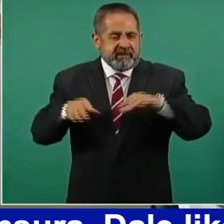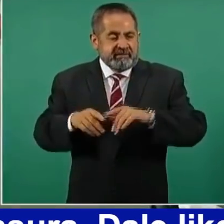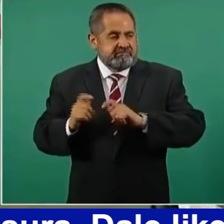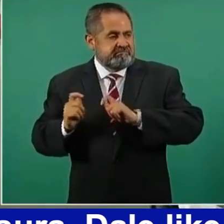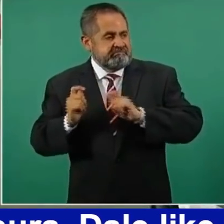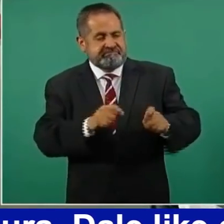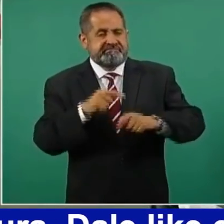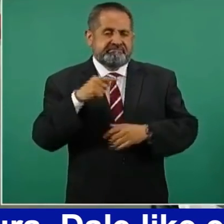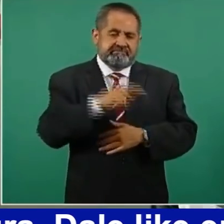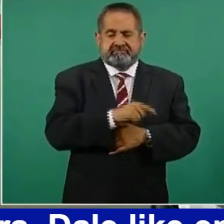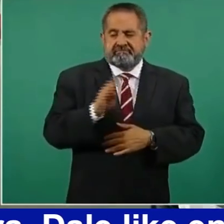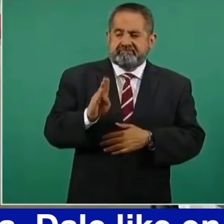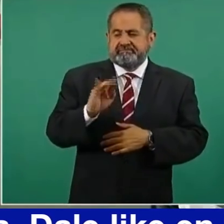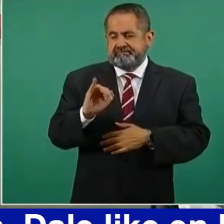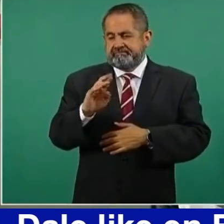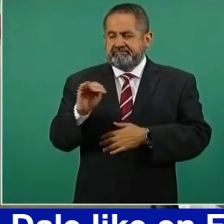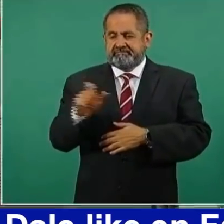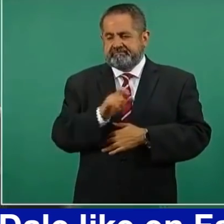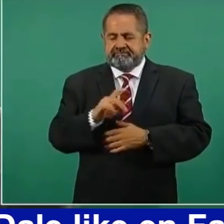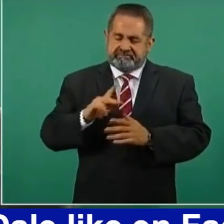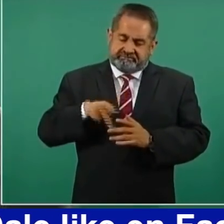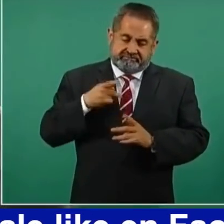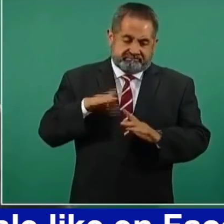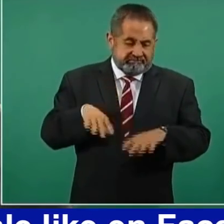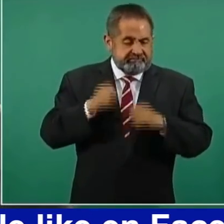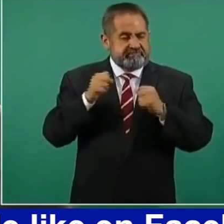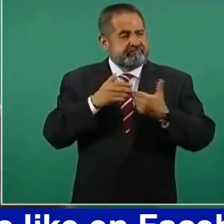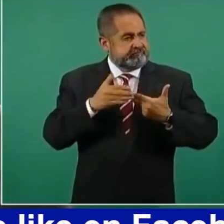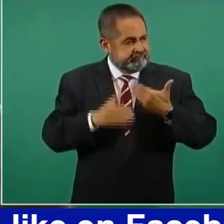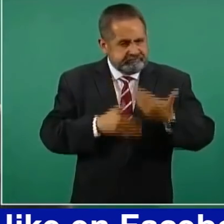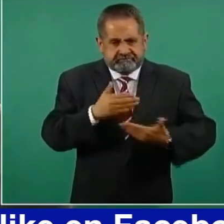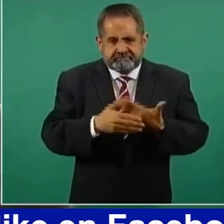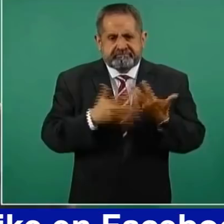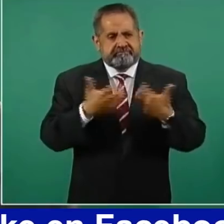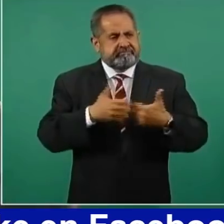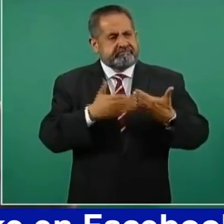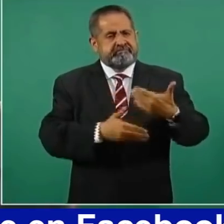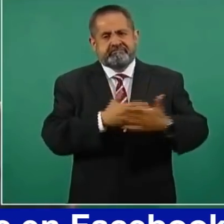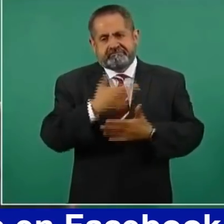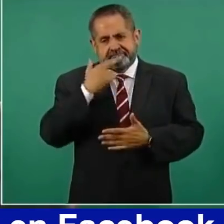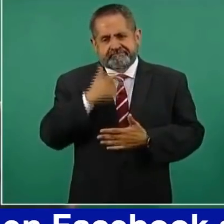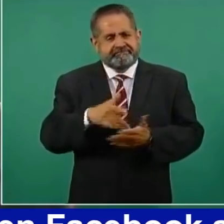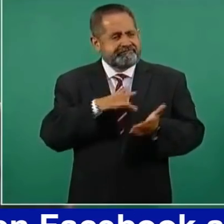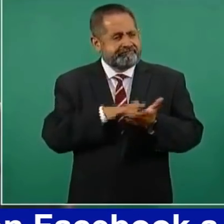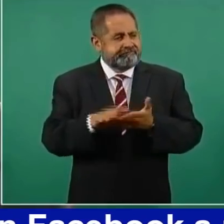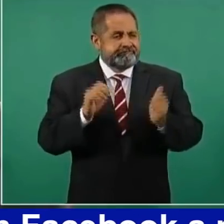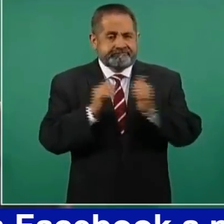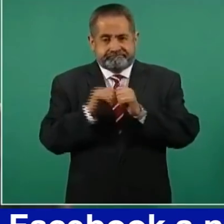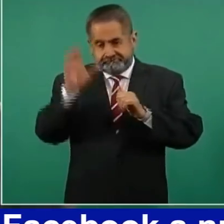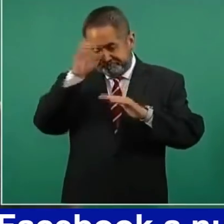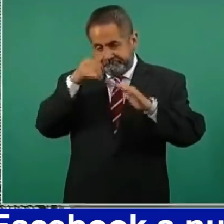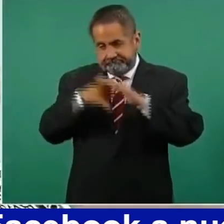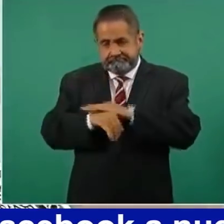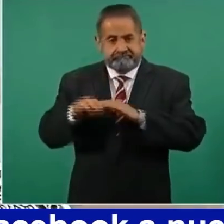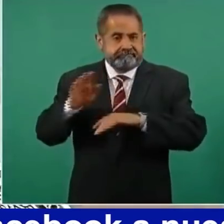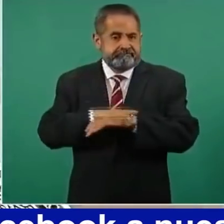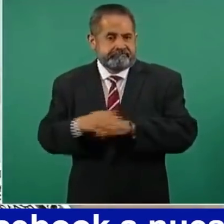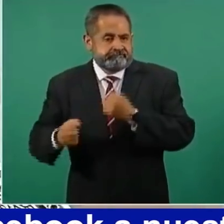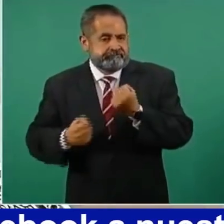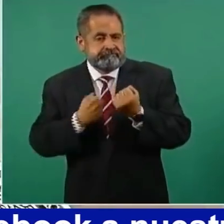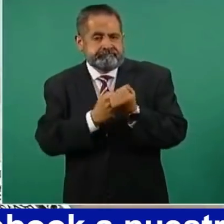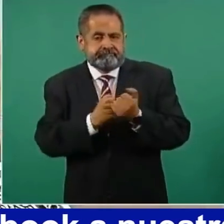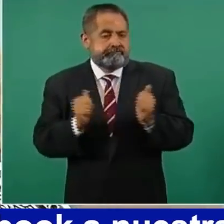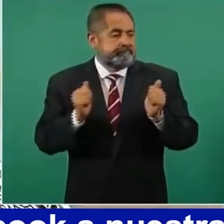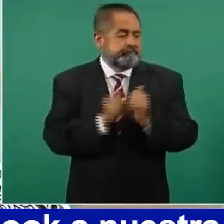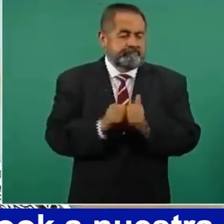retome su plan de producción y su plan estratégico a partir de bases científicas sólidas. La participación